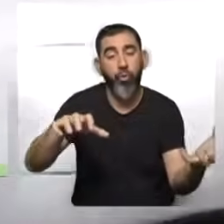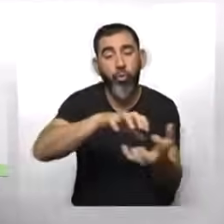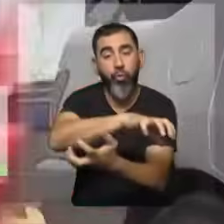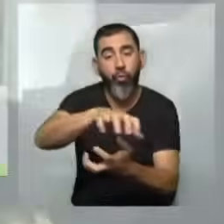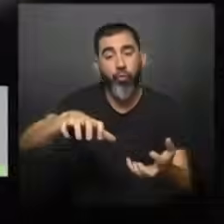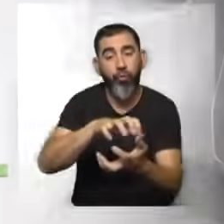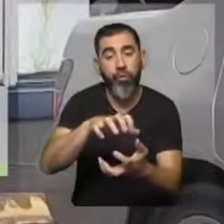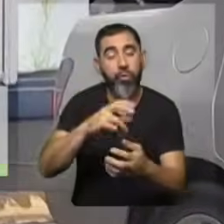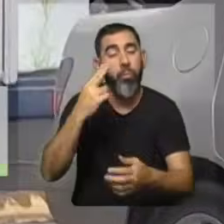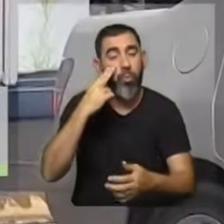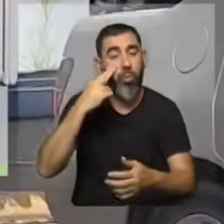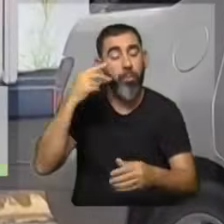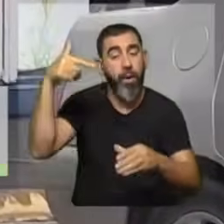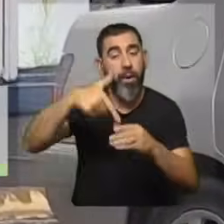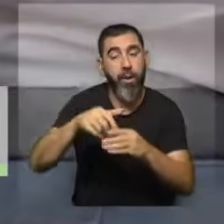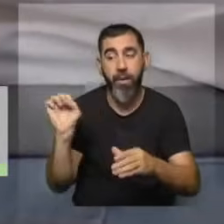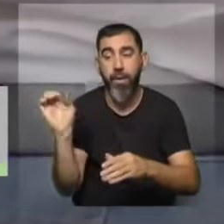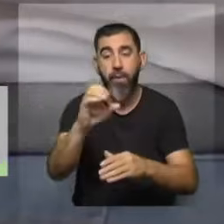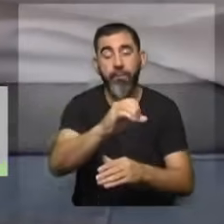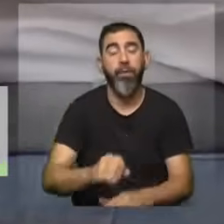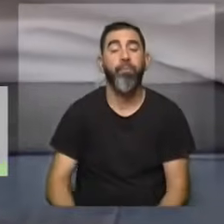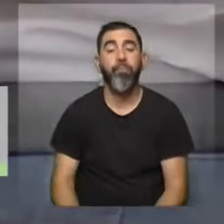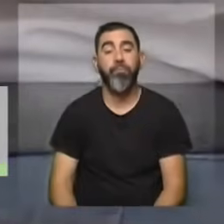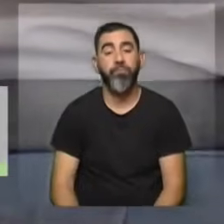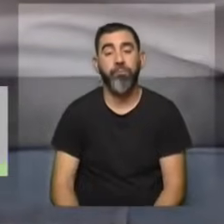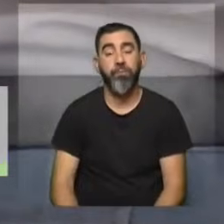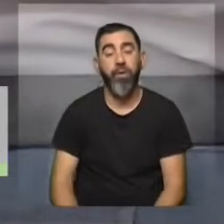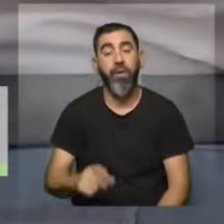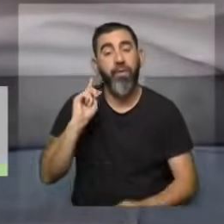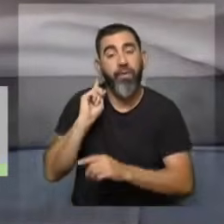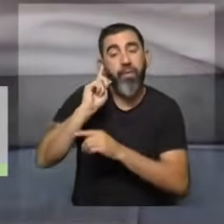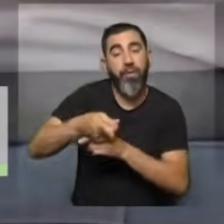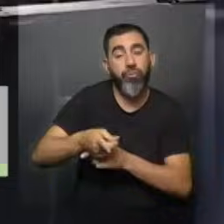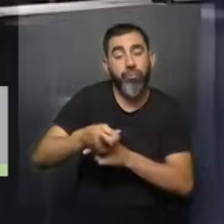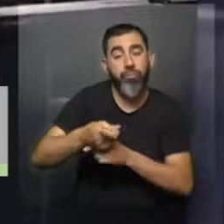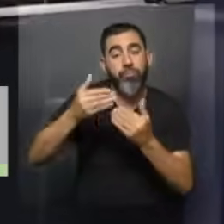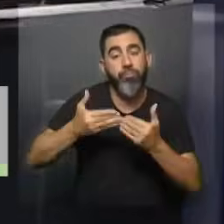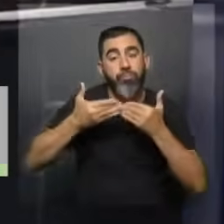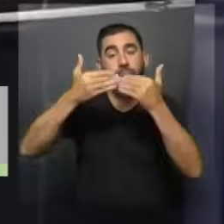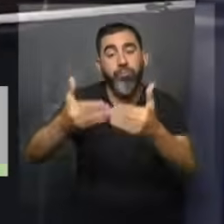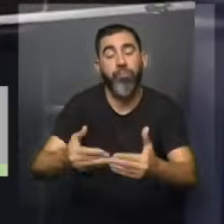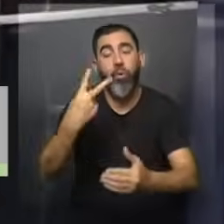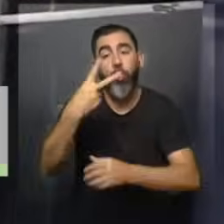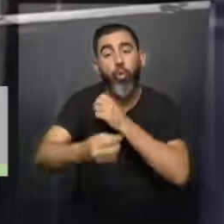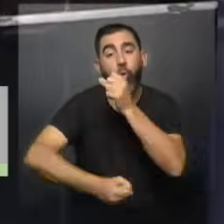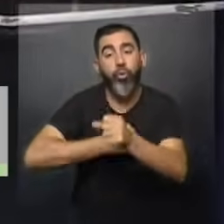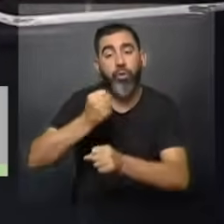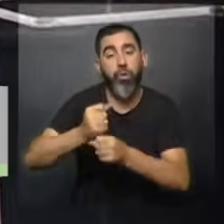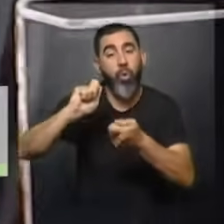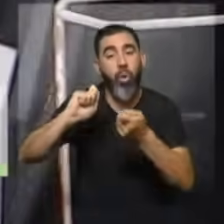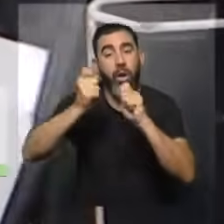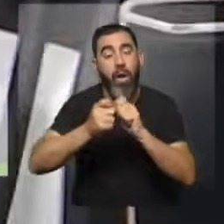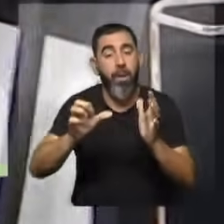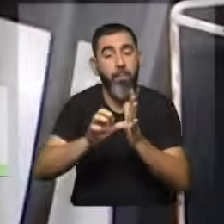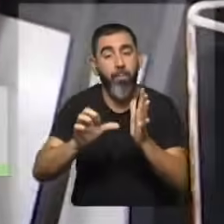que provocó problemas en la distribución de combustible la resolución implica postergar durante dos años los cambios